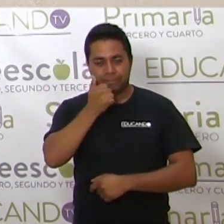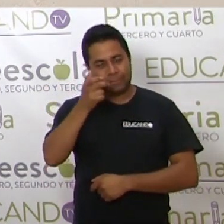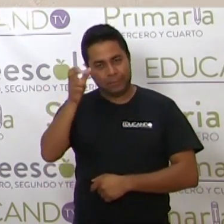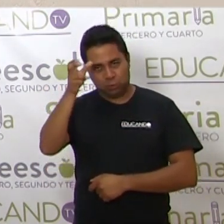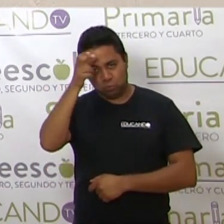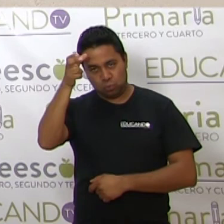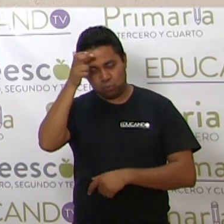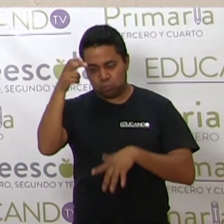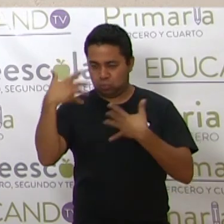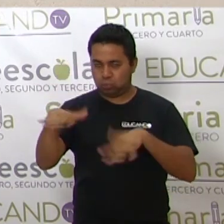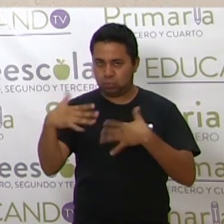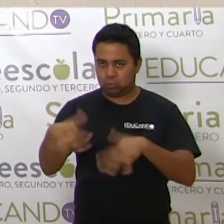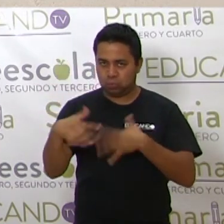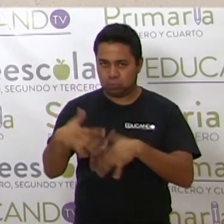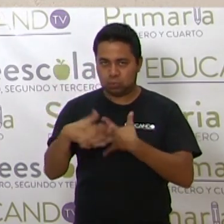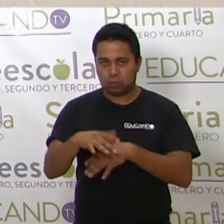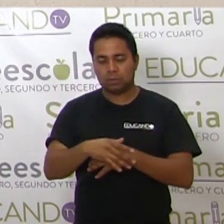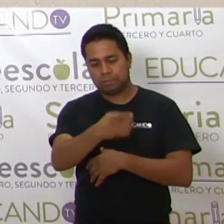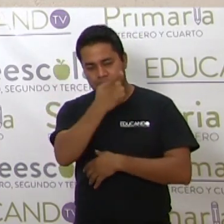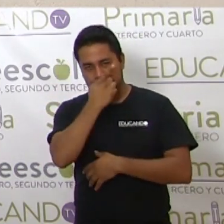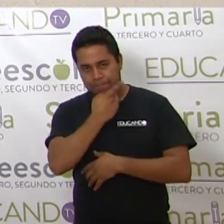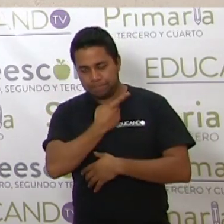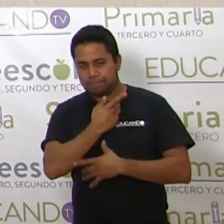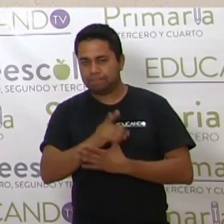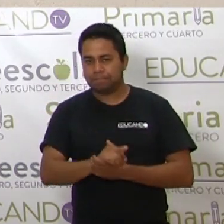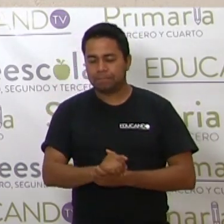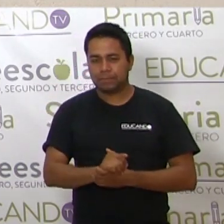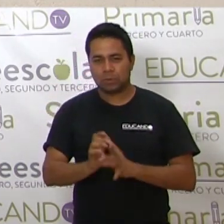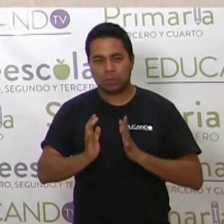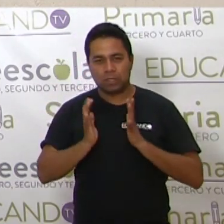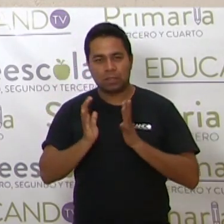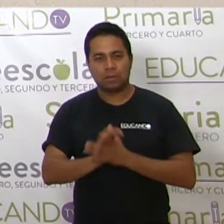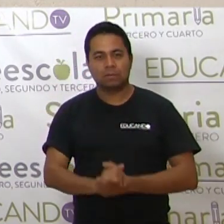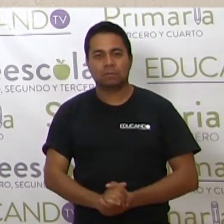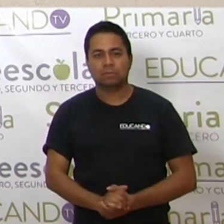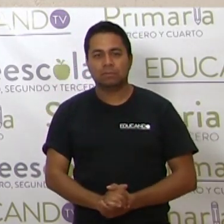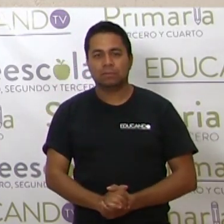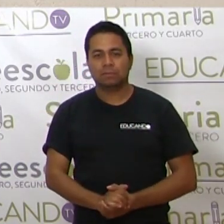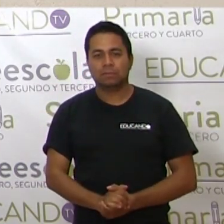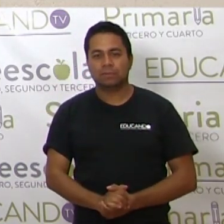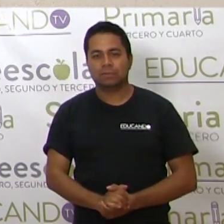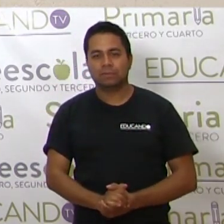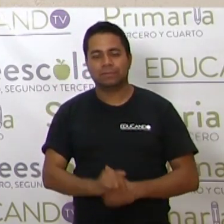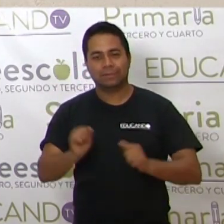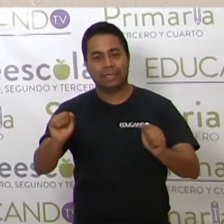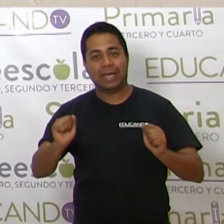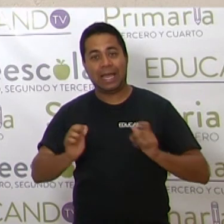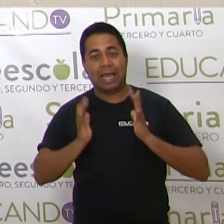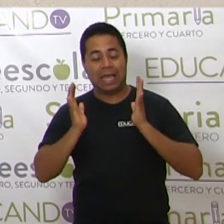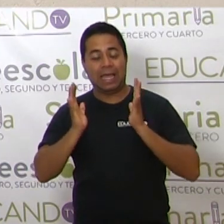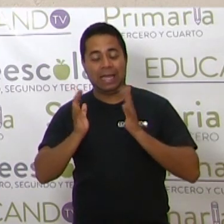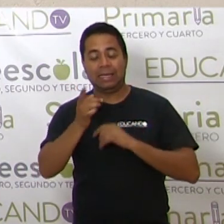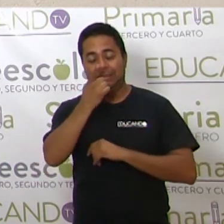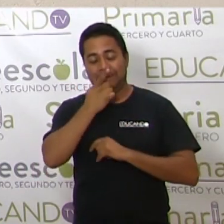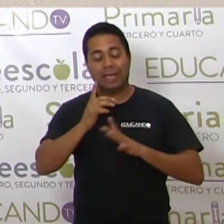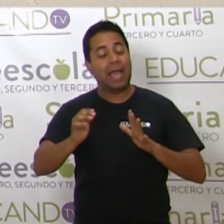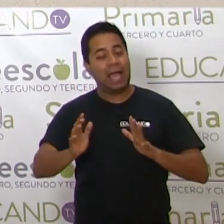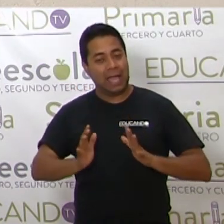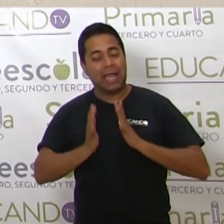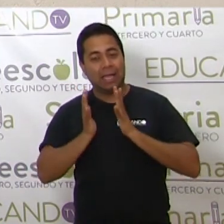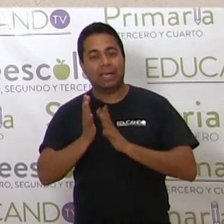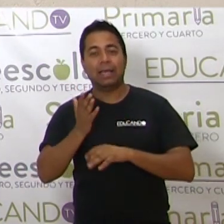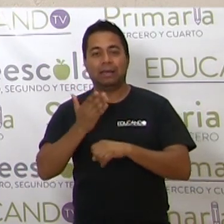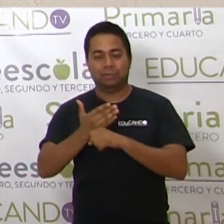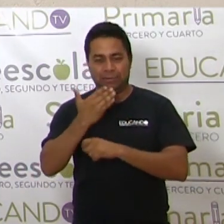alumno este estrella roger como se dice sorprendido así es oye dice que está